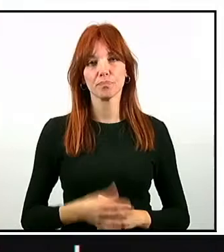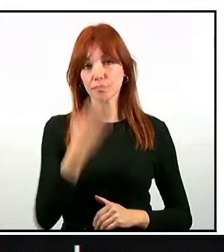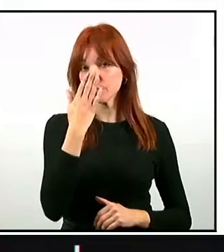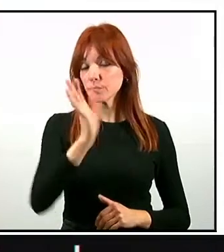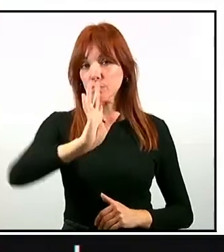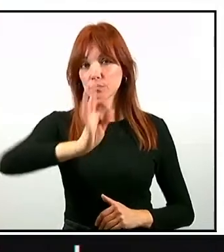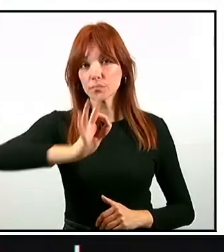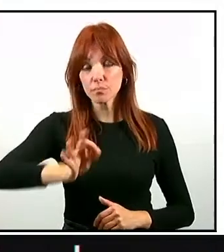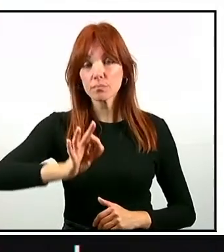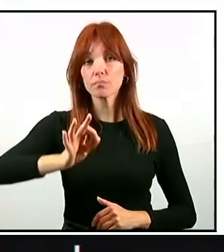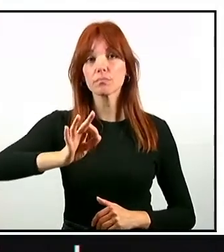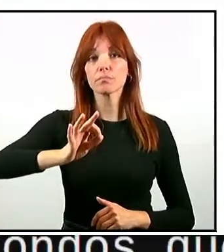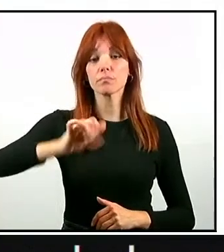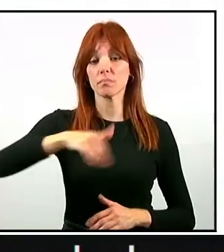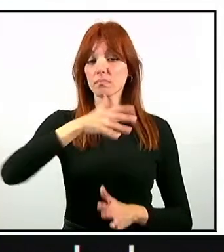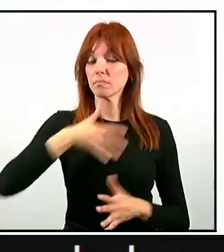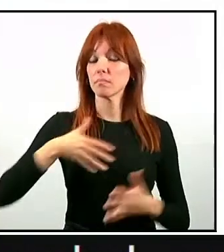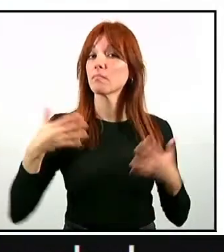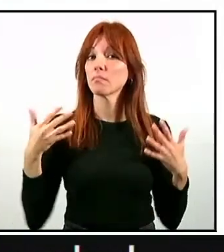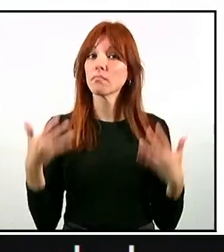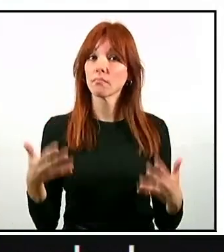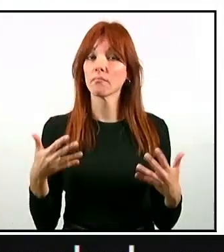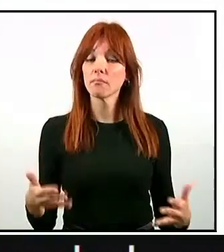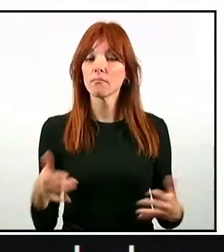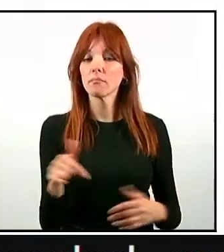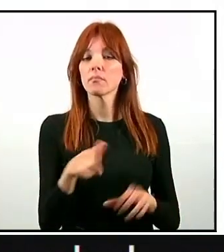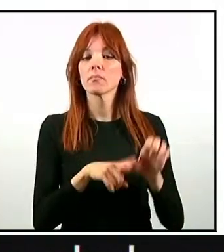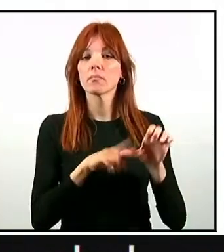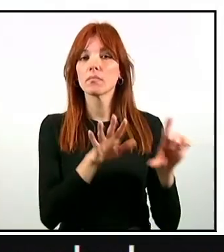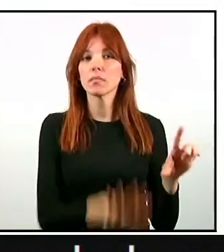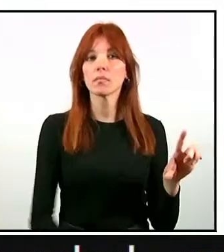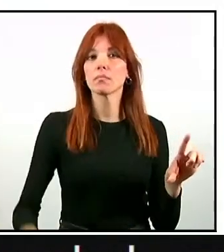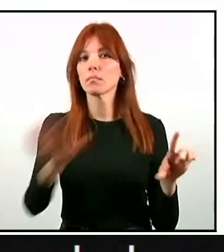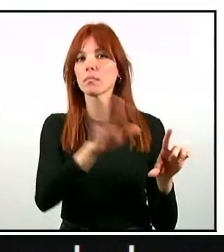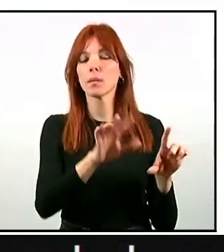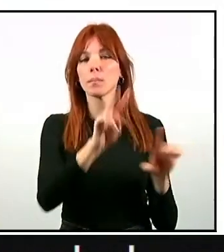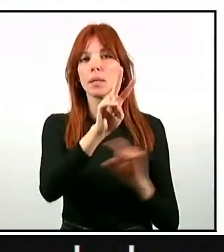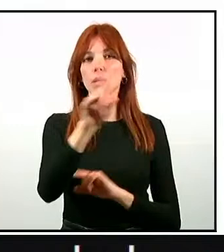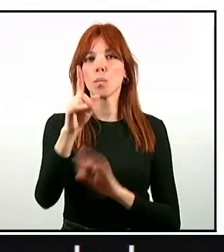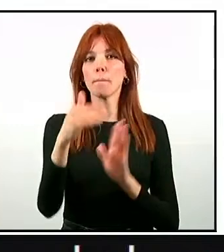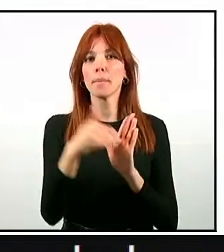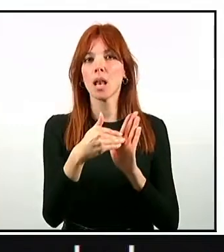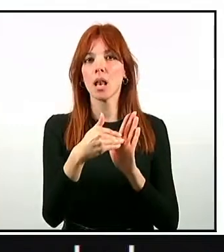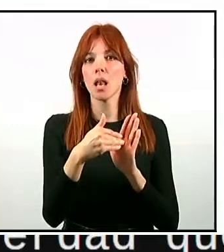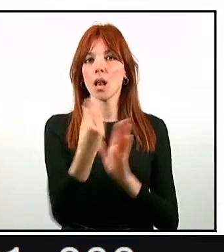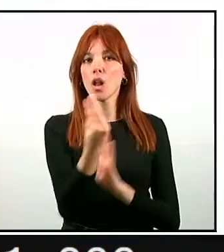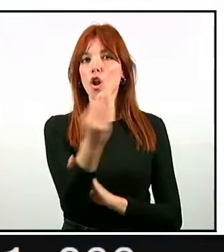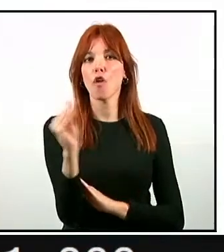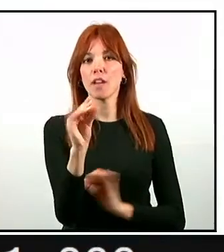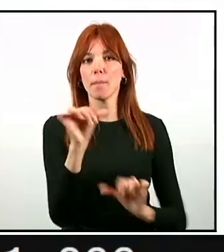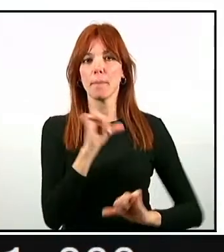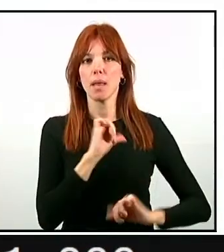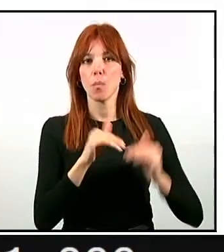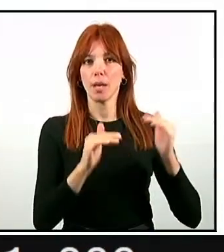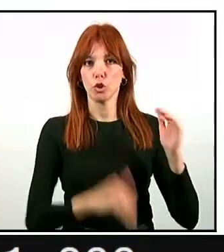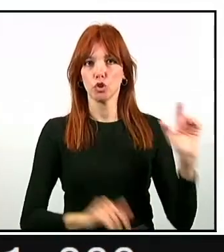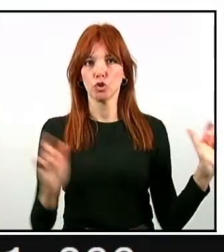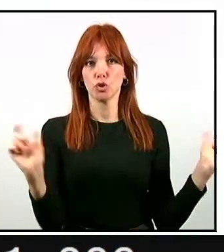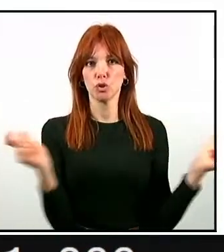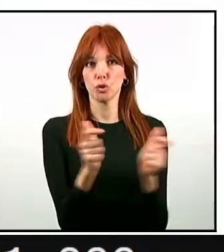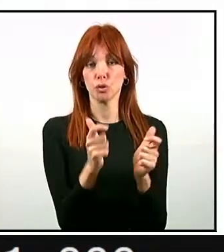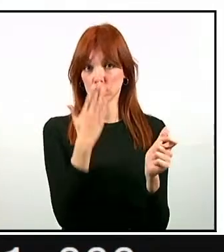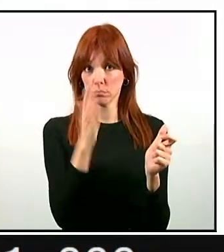que en estos momentos Extremadura tiene 21.000 jóvenes parados menos.